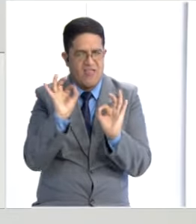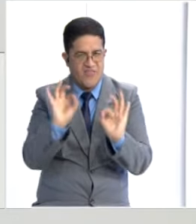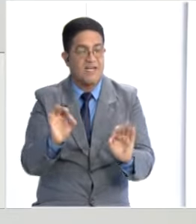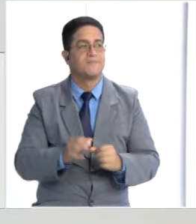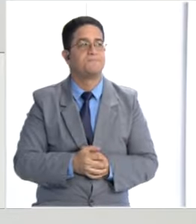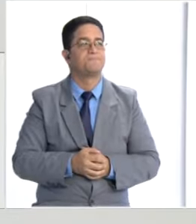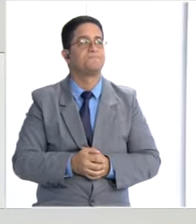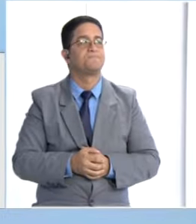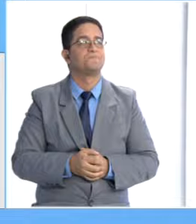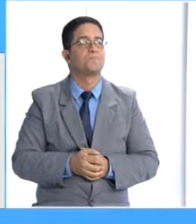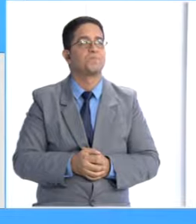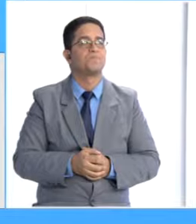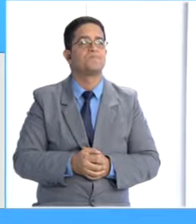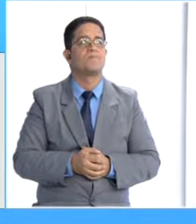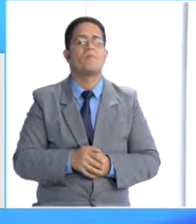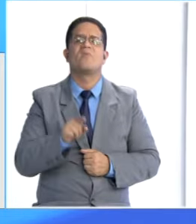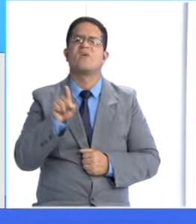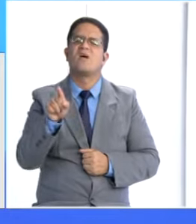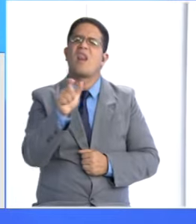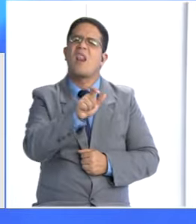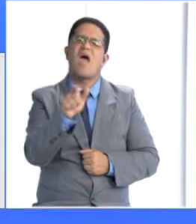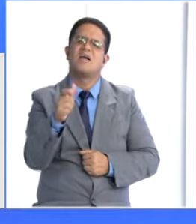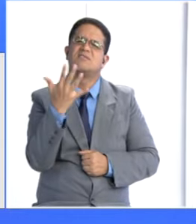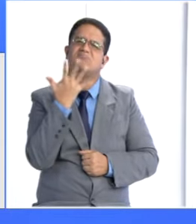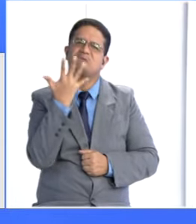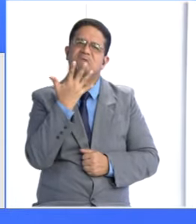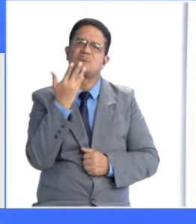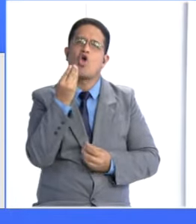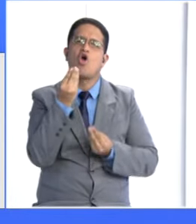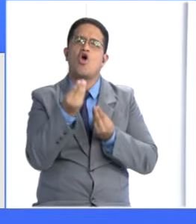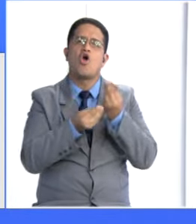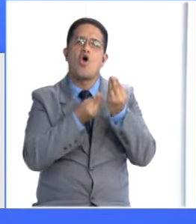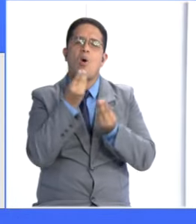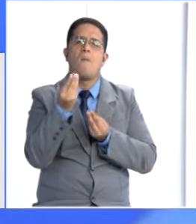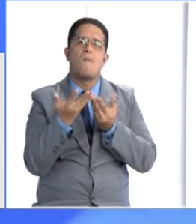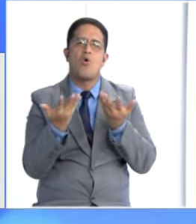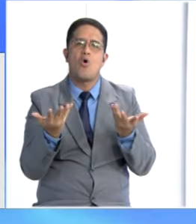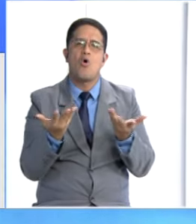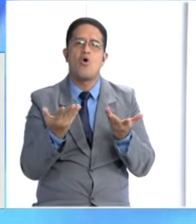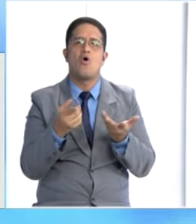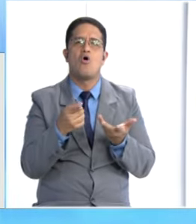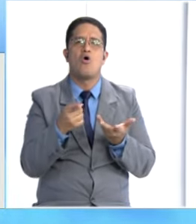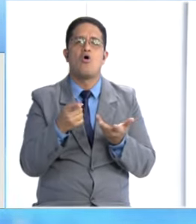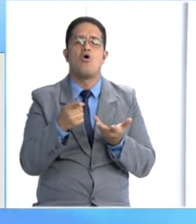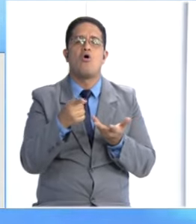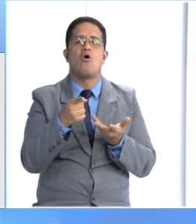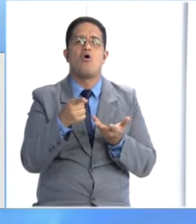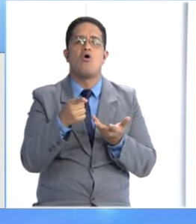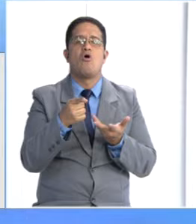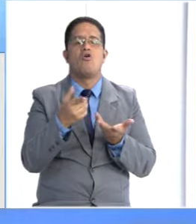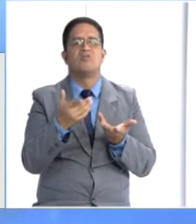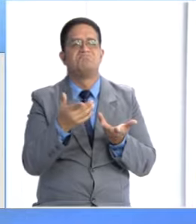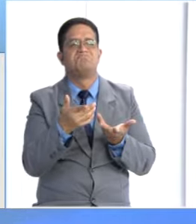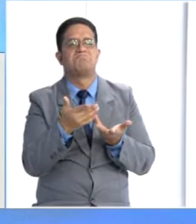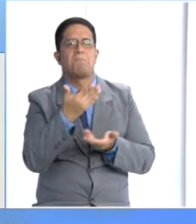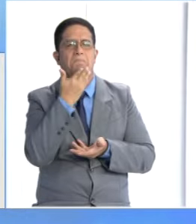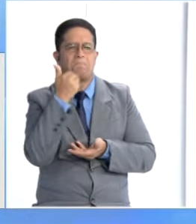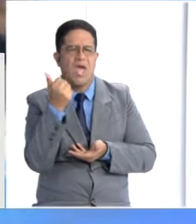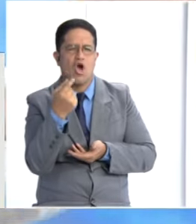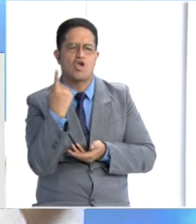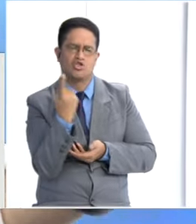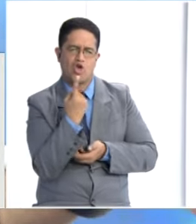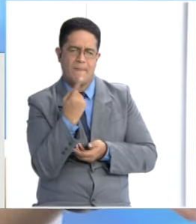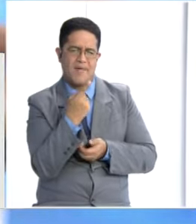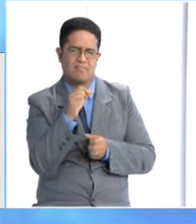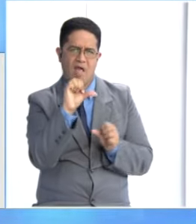productos, además, la gente se pregunta, ¿cómo hacen entonces para tener esas propiedades? Si mejor no es llevarlo solamente a la parte